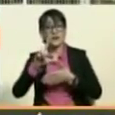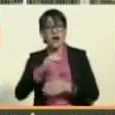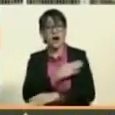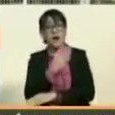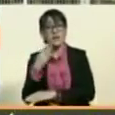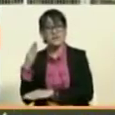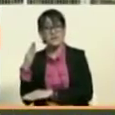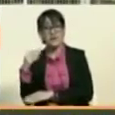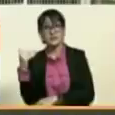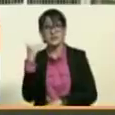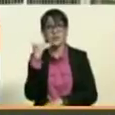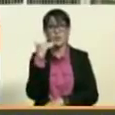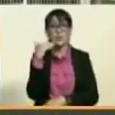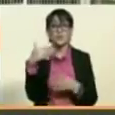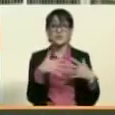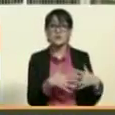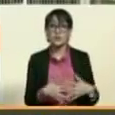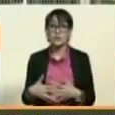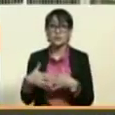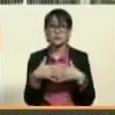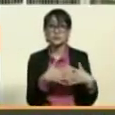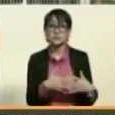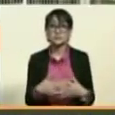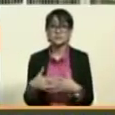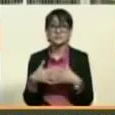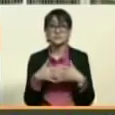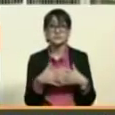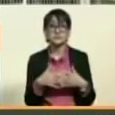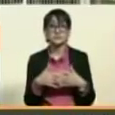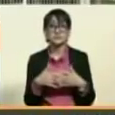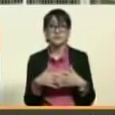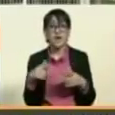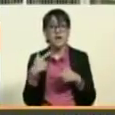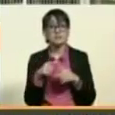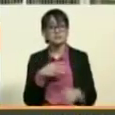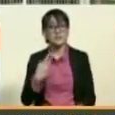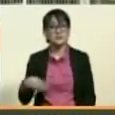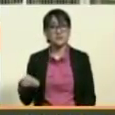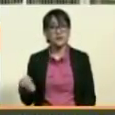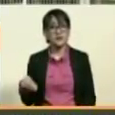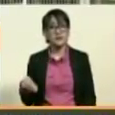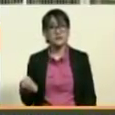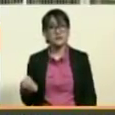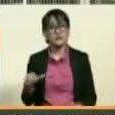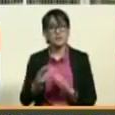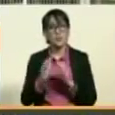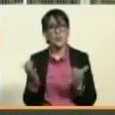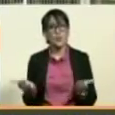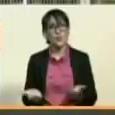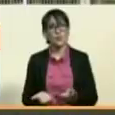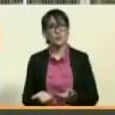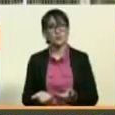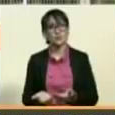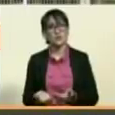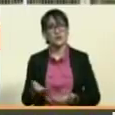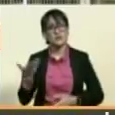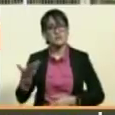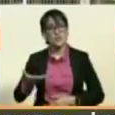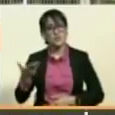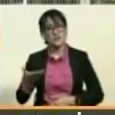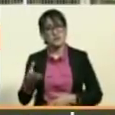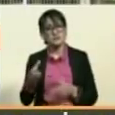Unidos, importantes y reconocidos expresidentes del mundo, importantes